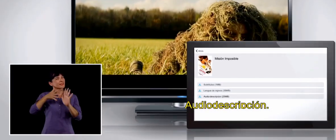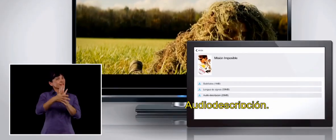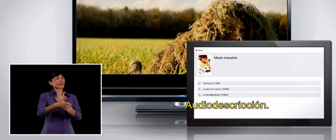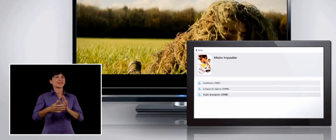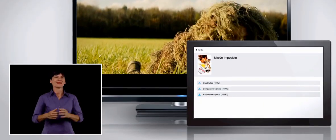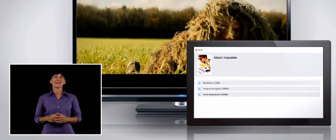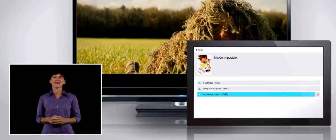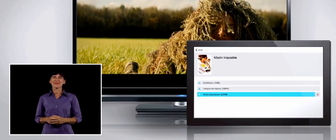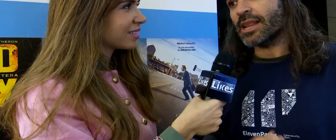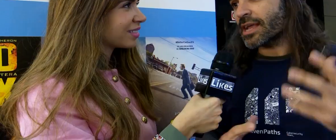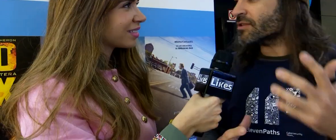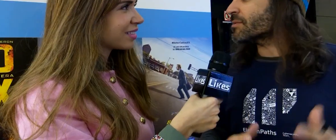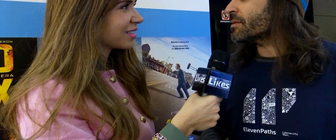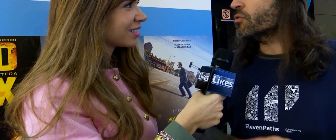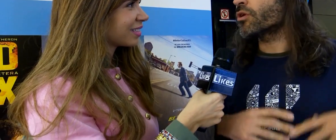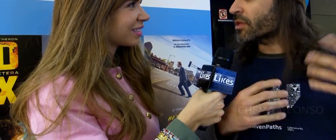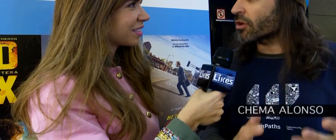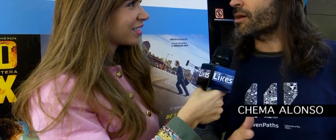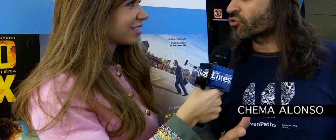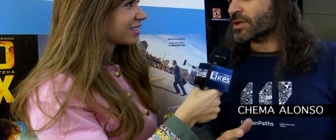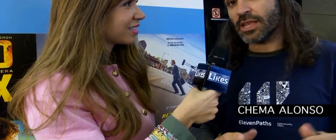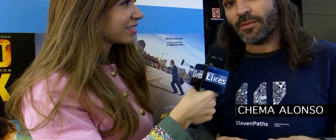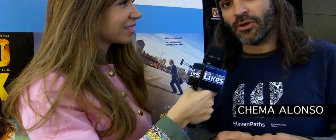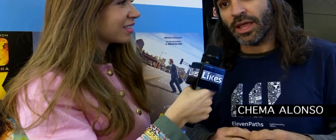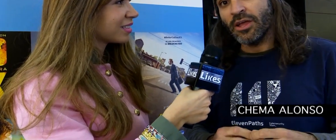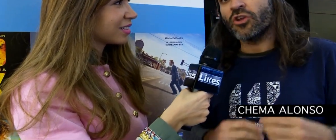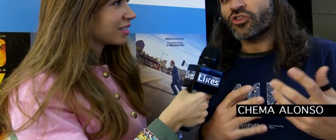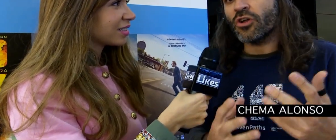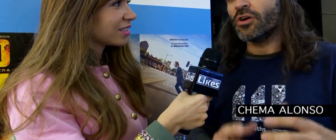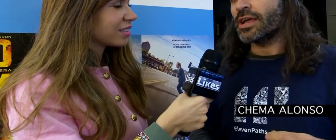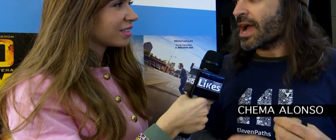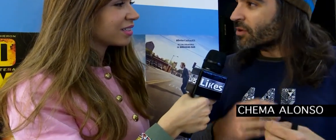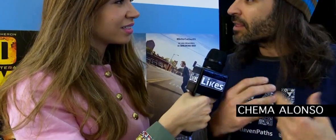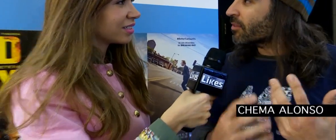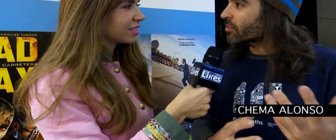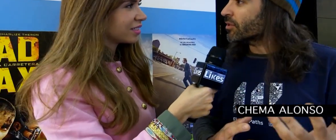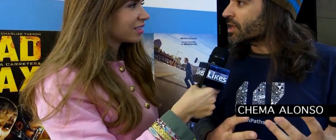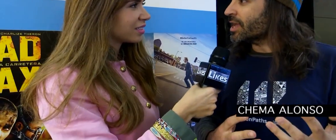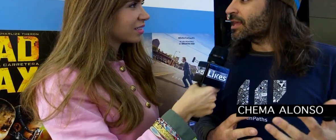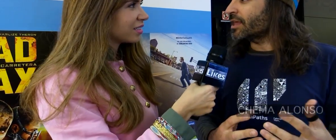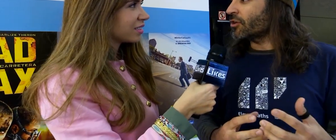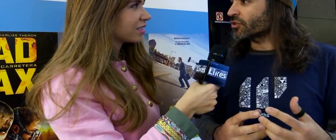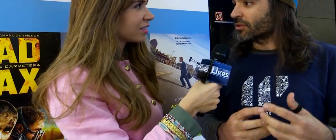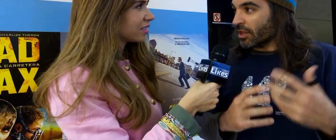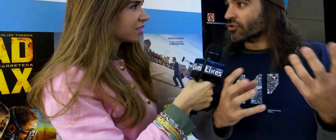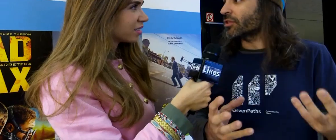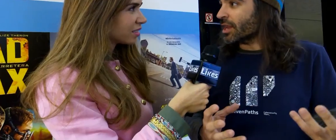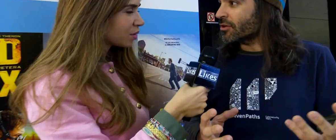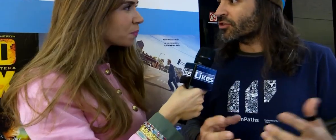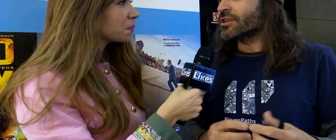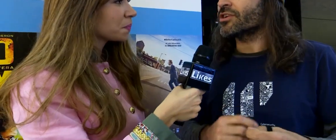mí me parece una iniciativa fantástica. Y en este caso estamos hablando de un concepto que va mucho más allá porque no solo hay una traducción de los